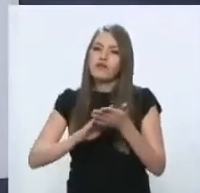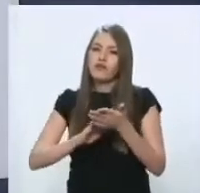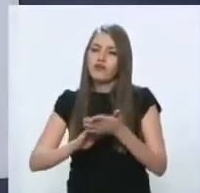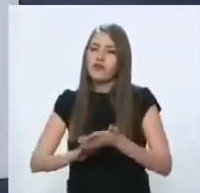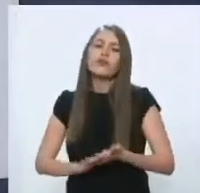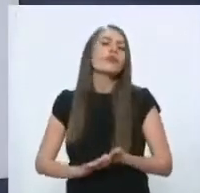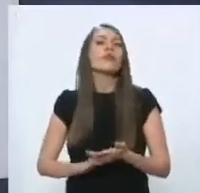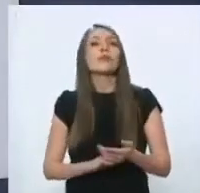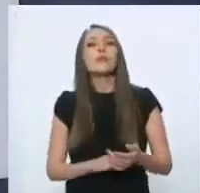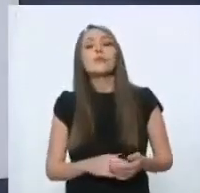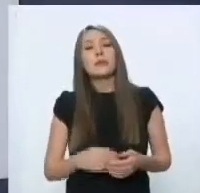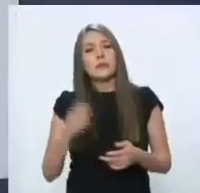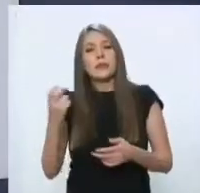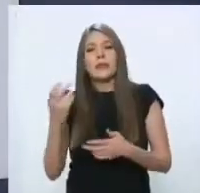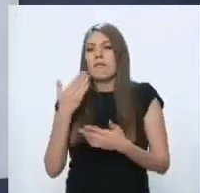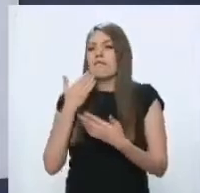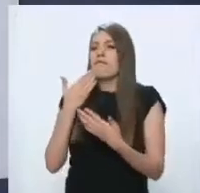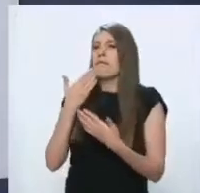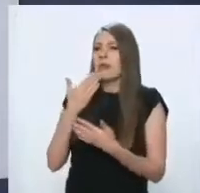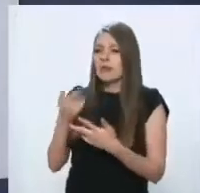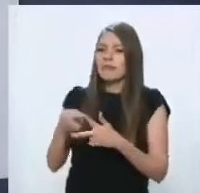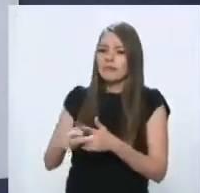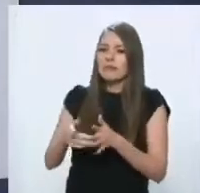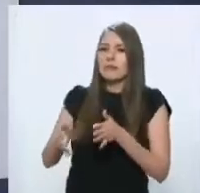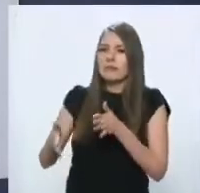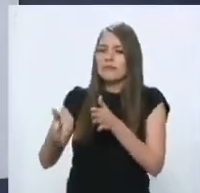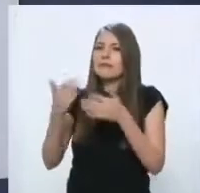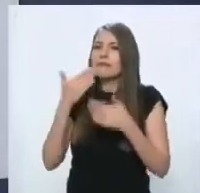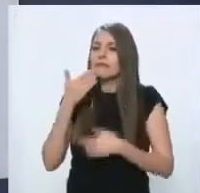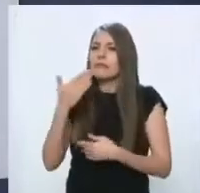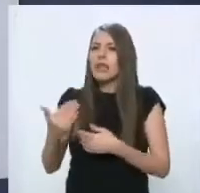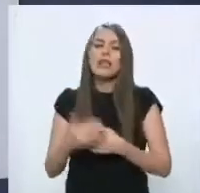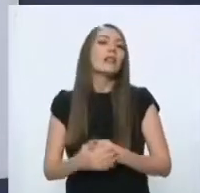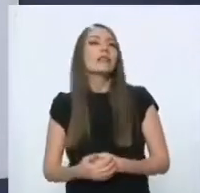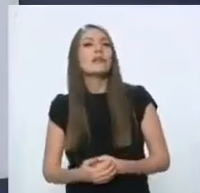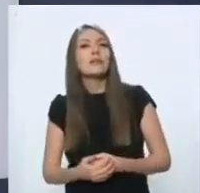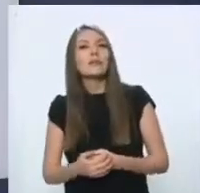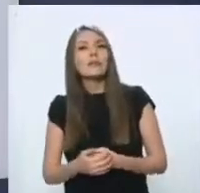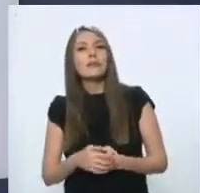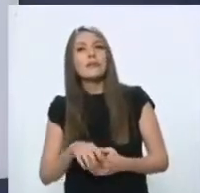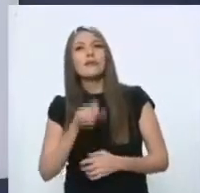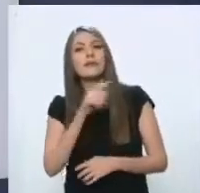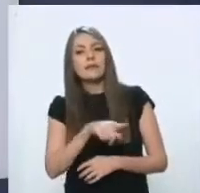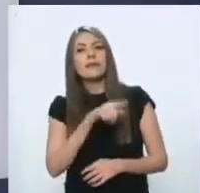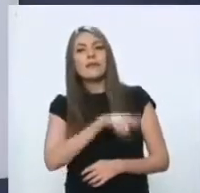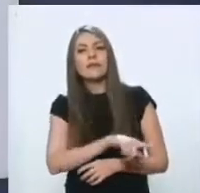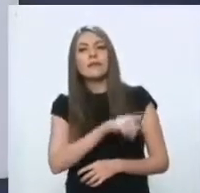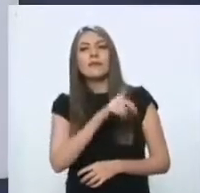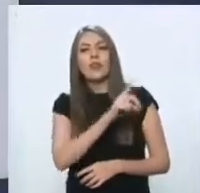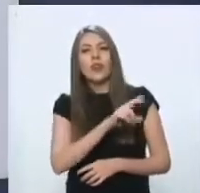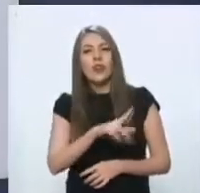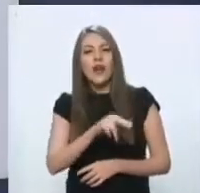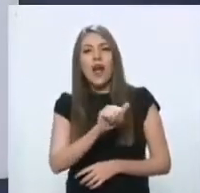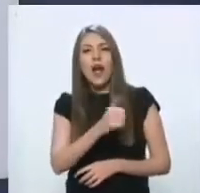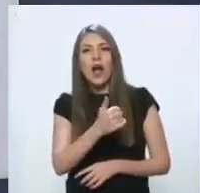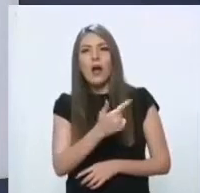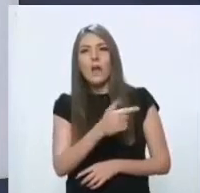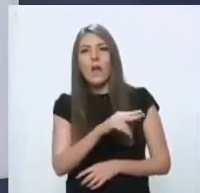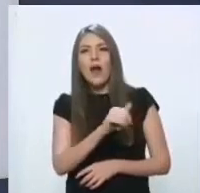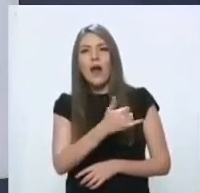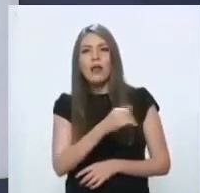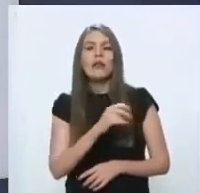por el camino correcto. Sin embargo, ahí lo que comentaba respecto al doctor Aguayo, creo que hay que meter el